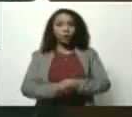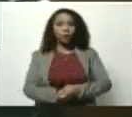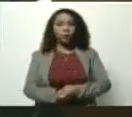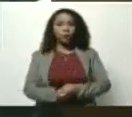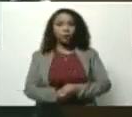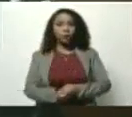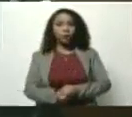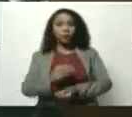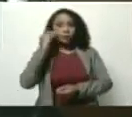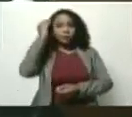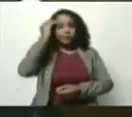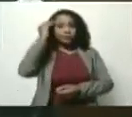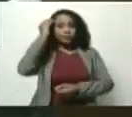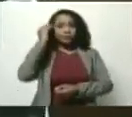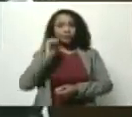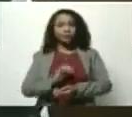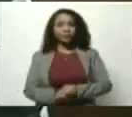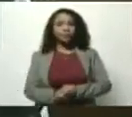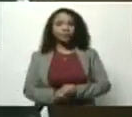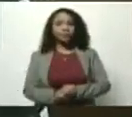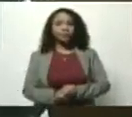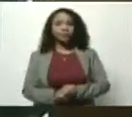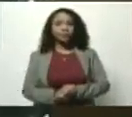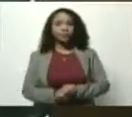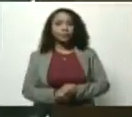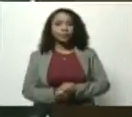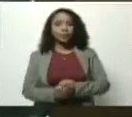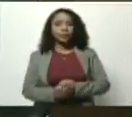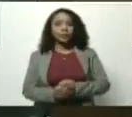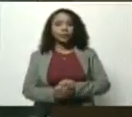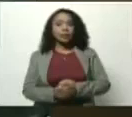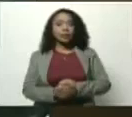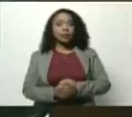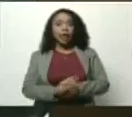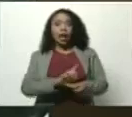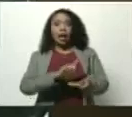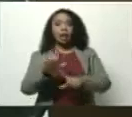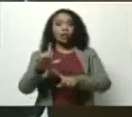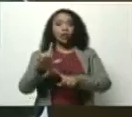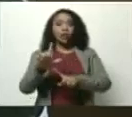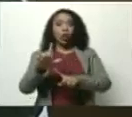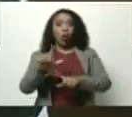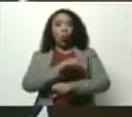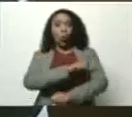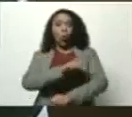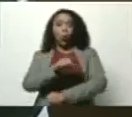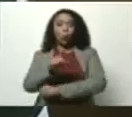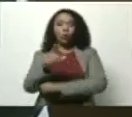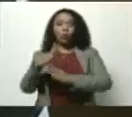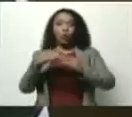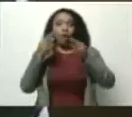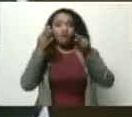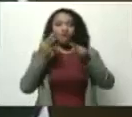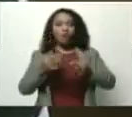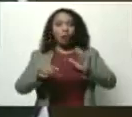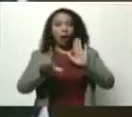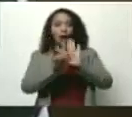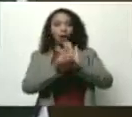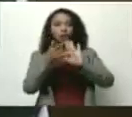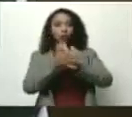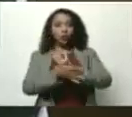considerando que han sido cumplidas todas las demás formalidades requeridas por la ley